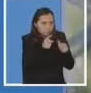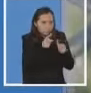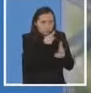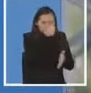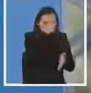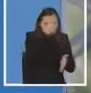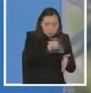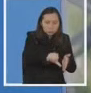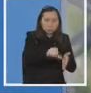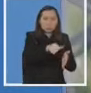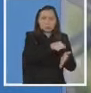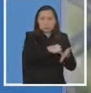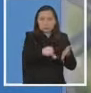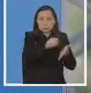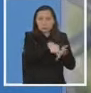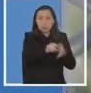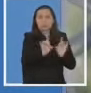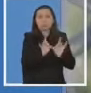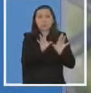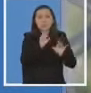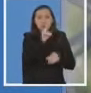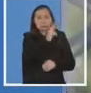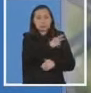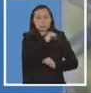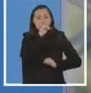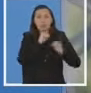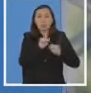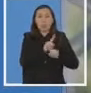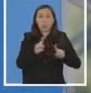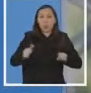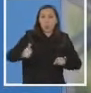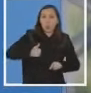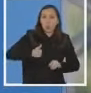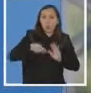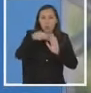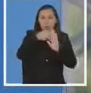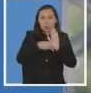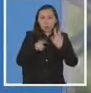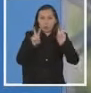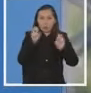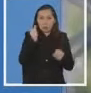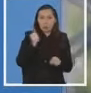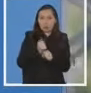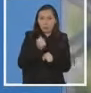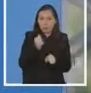sancionar de manera efectiva a los empleadores que no cumplan las normas laborales.